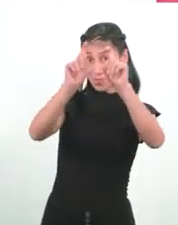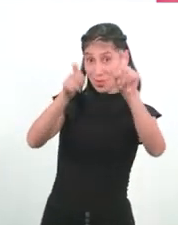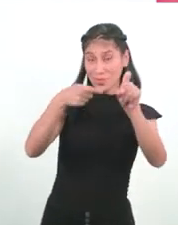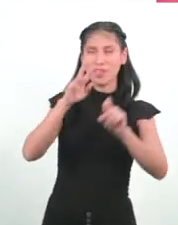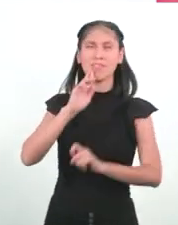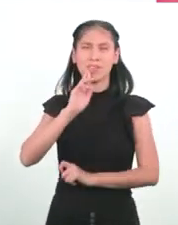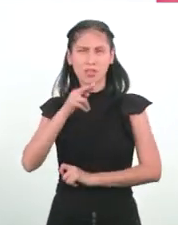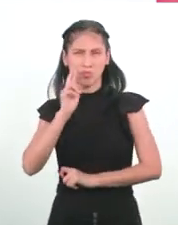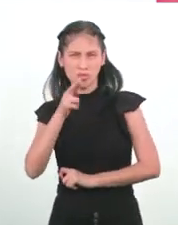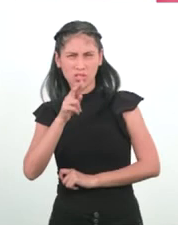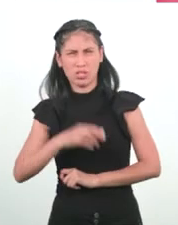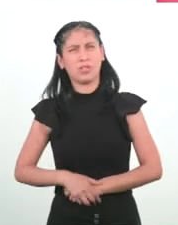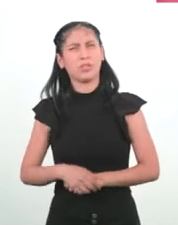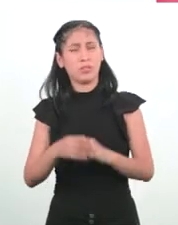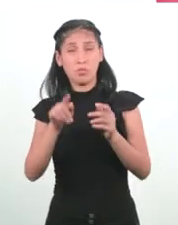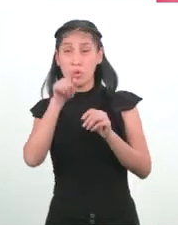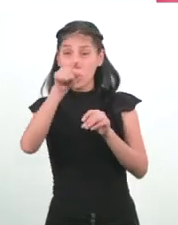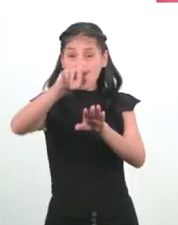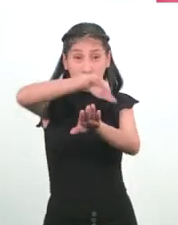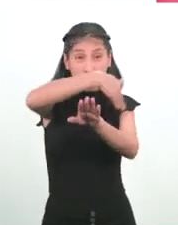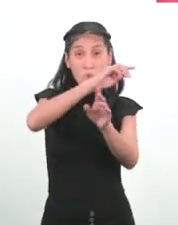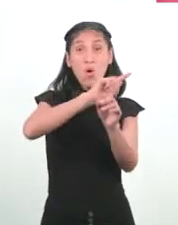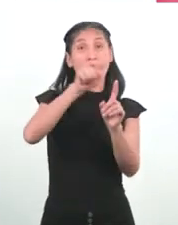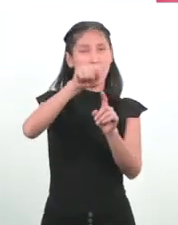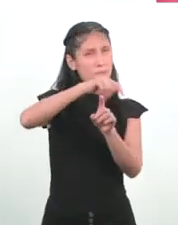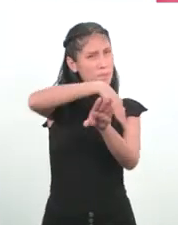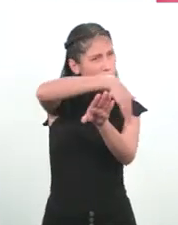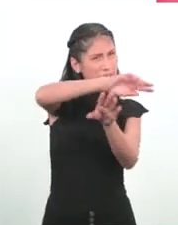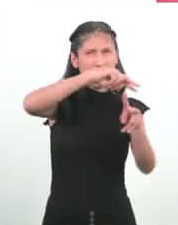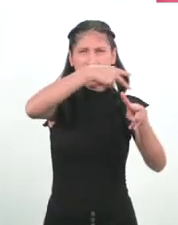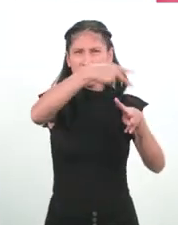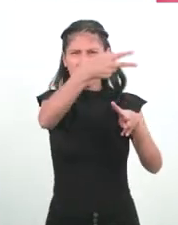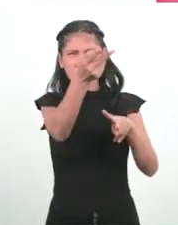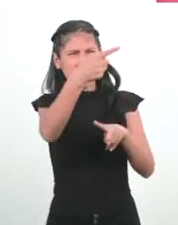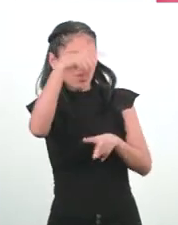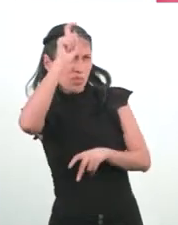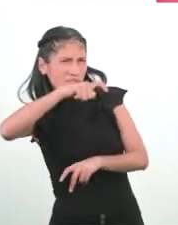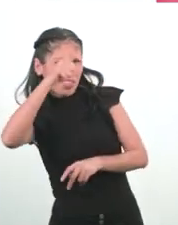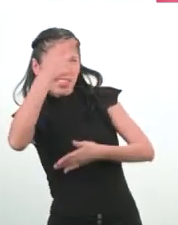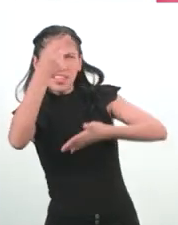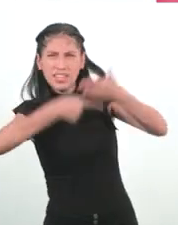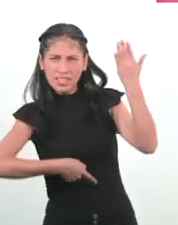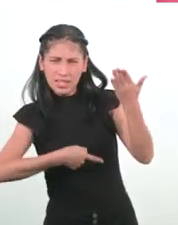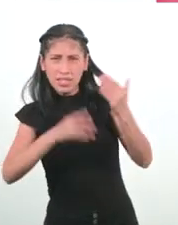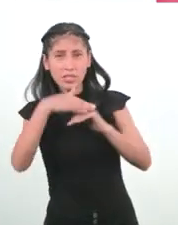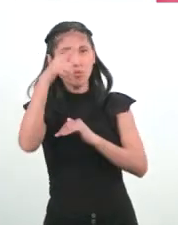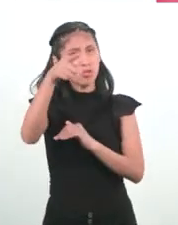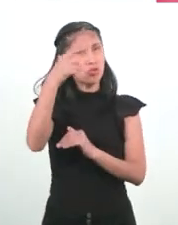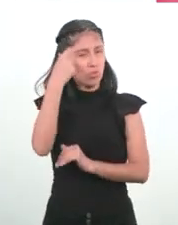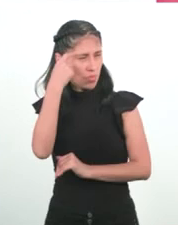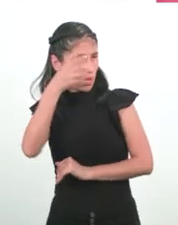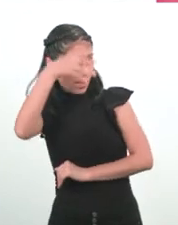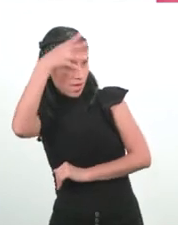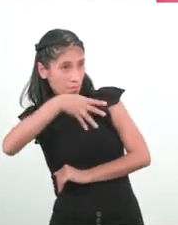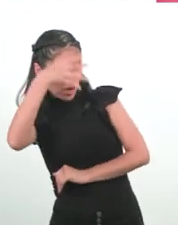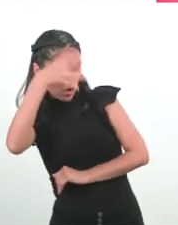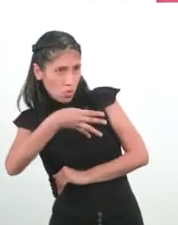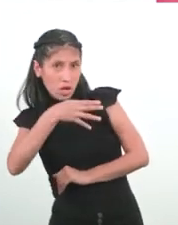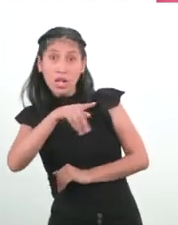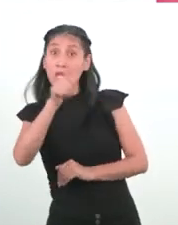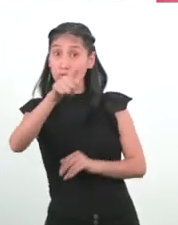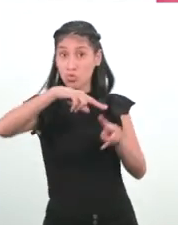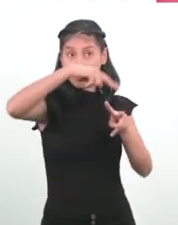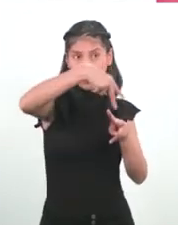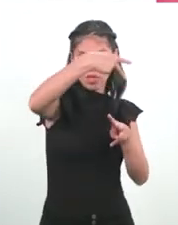¿Qué necesidades se encuentran en su entorno? ¿Qué podrían proponer para convertir esa necesidad en oportunidad? ¿Y en qué